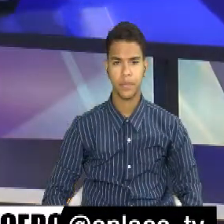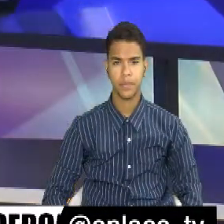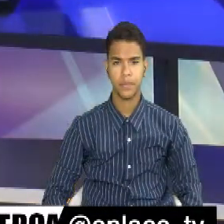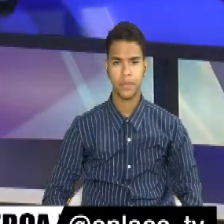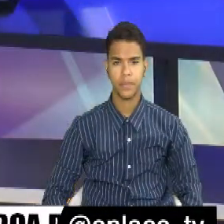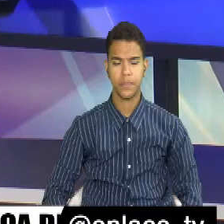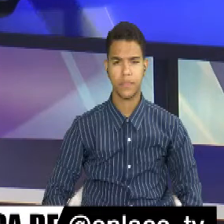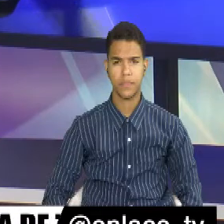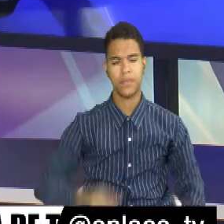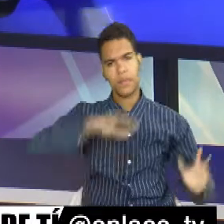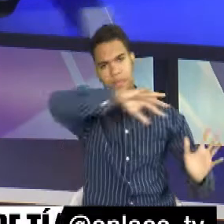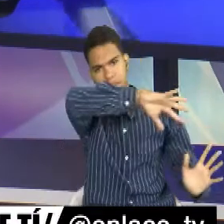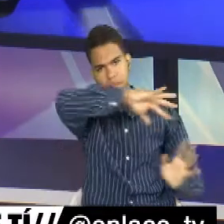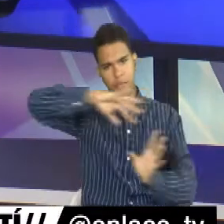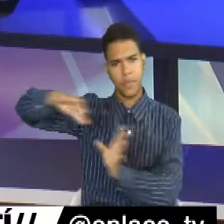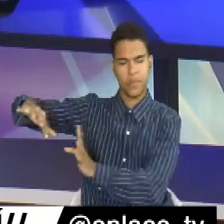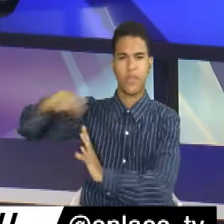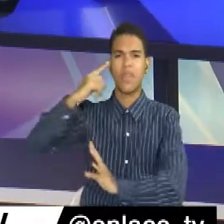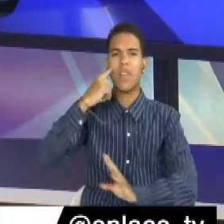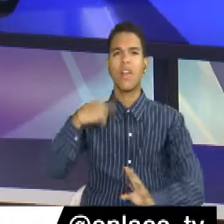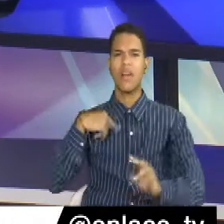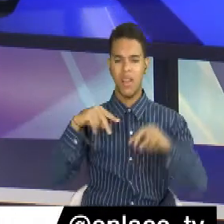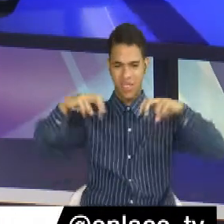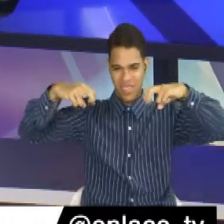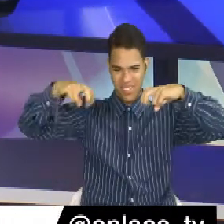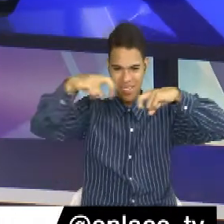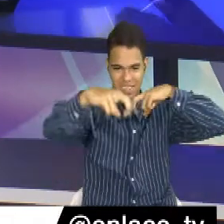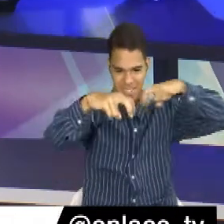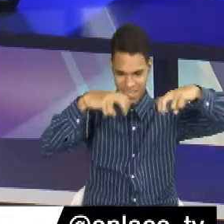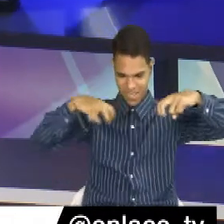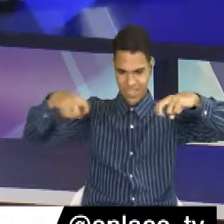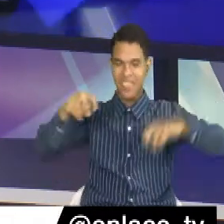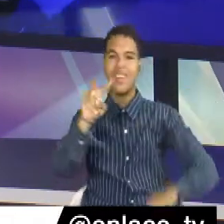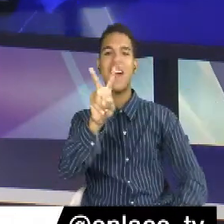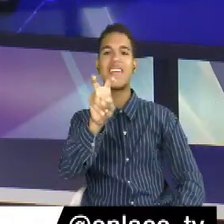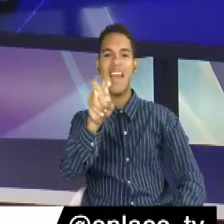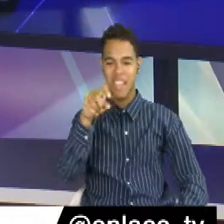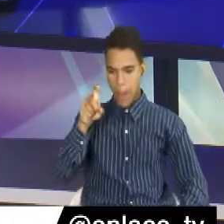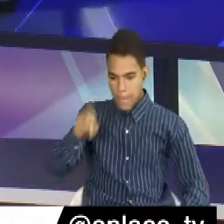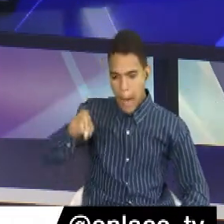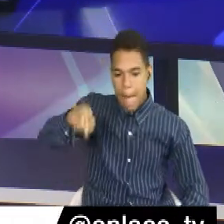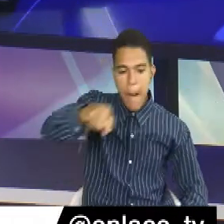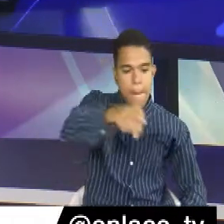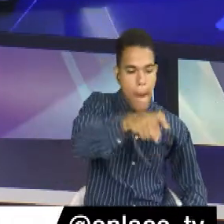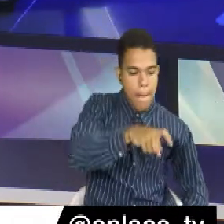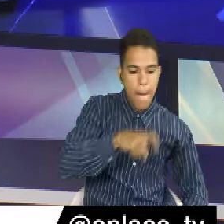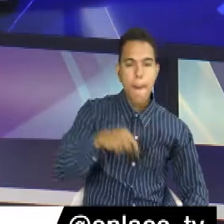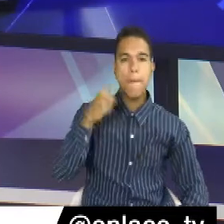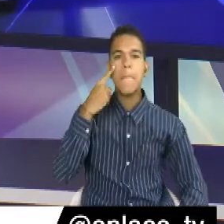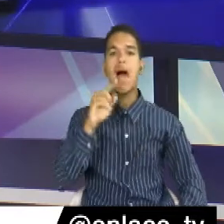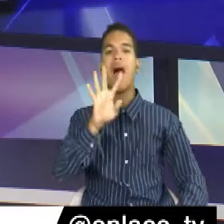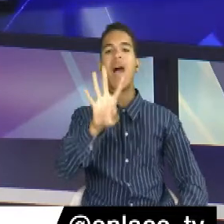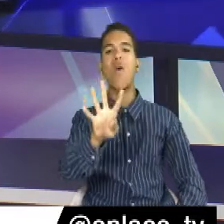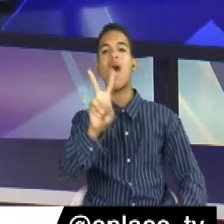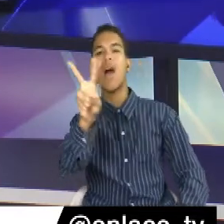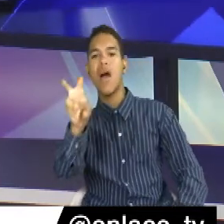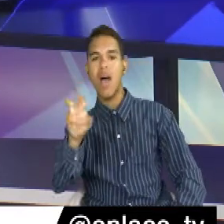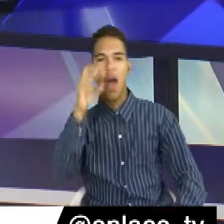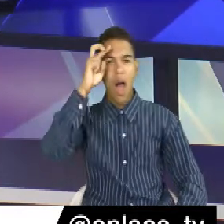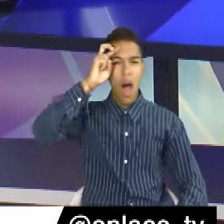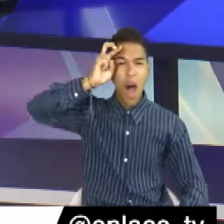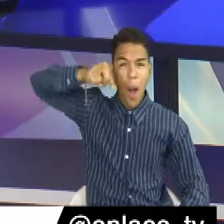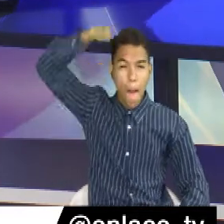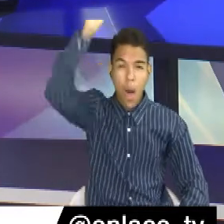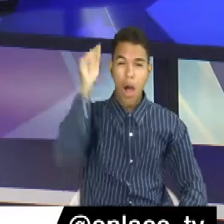En otras noticias, más de 7 máquinas fueron utilizadas para 47 profesionales del municipio. Trabajaron para dejar las vías en